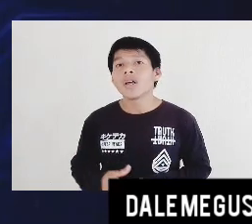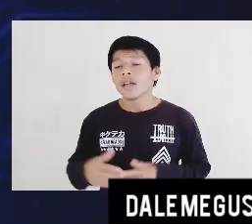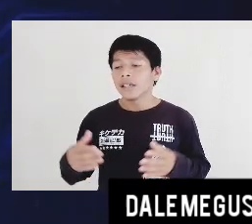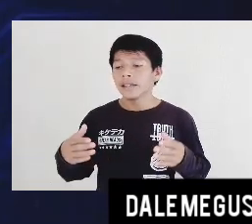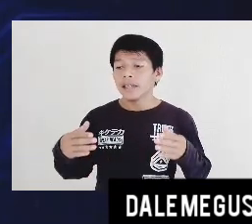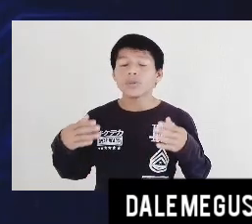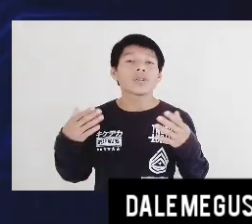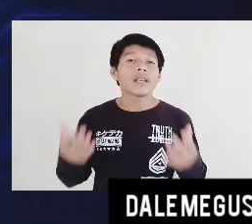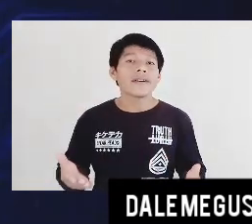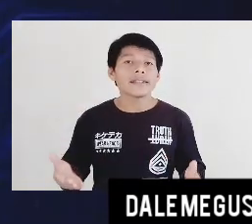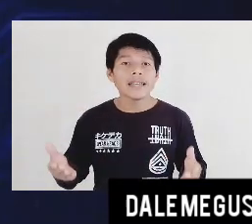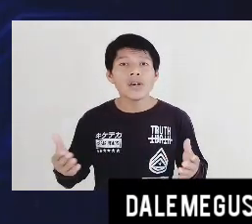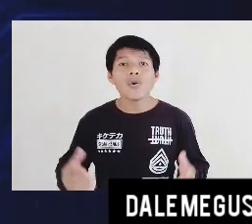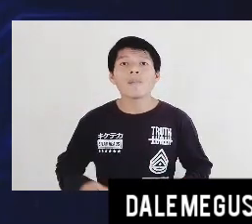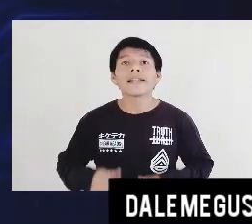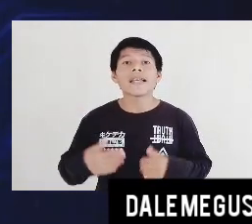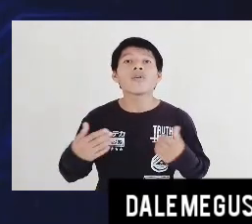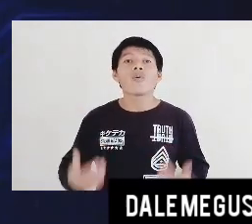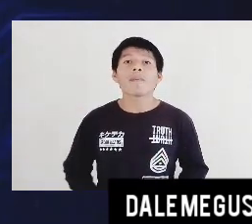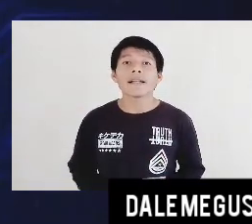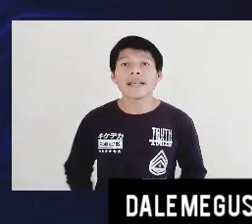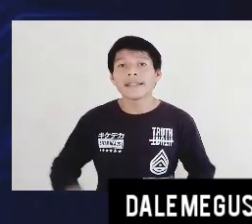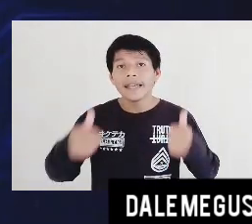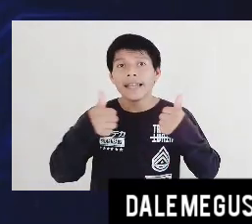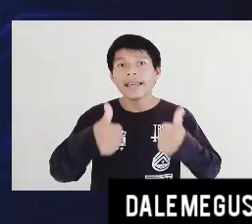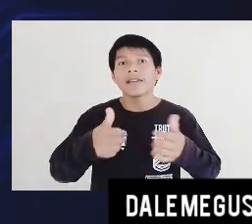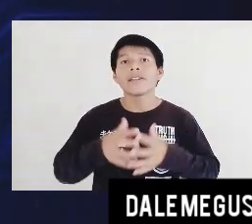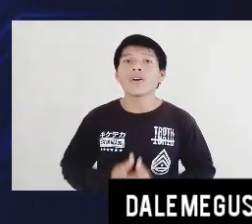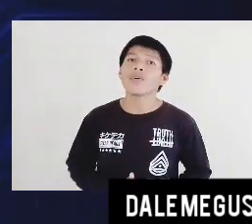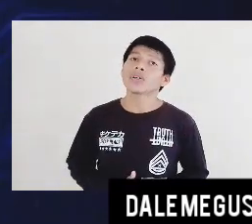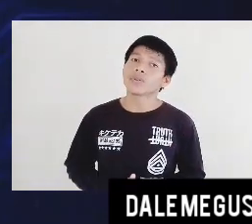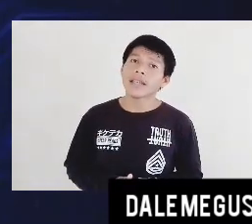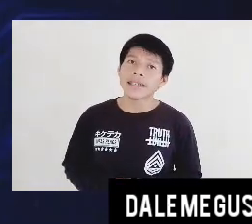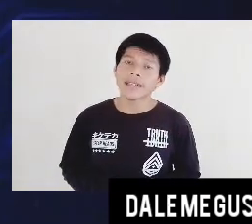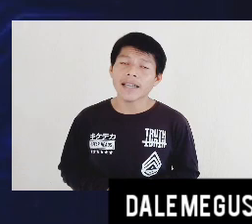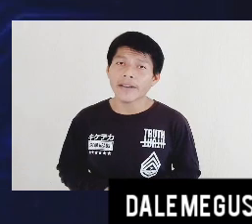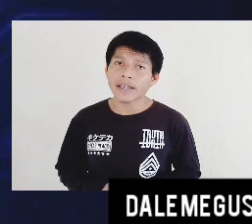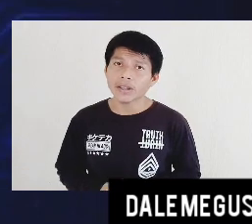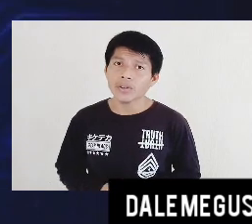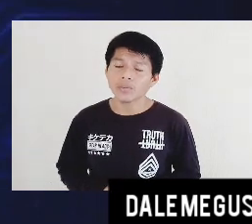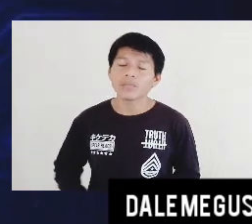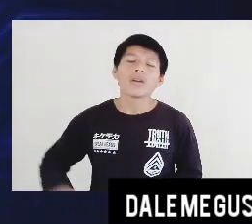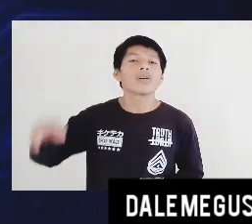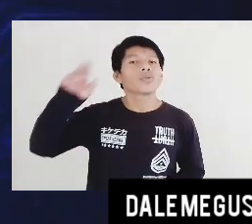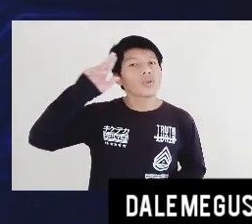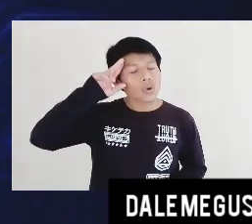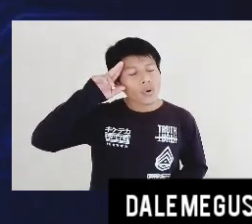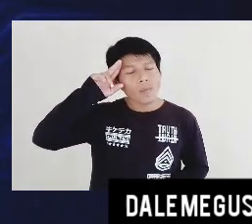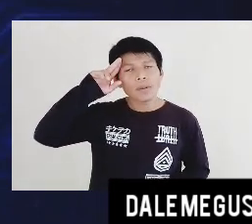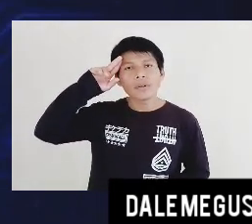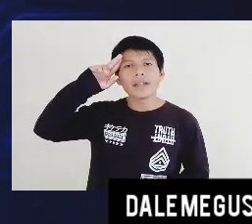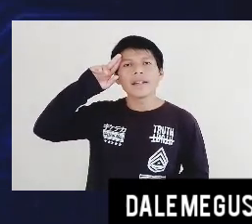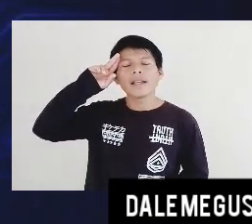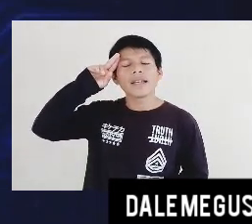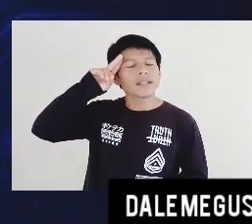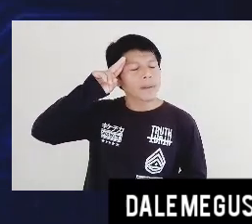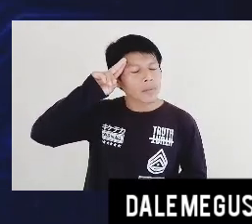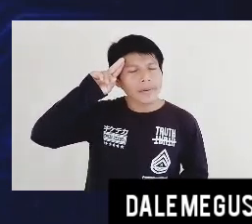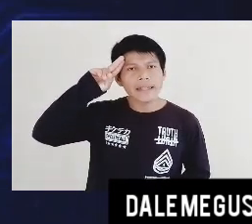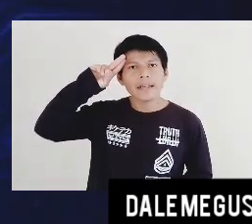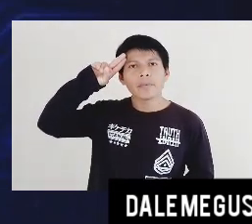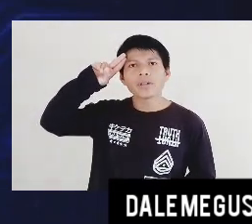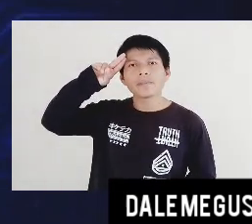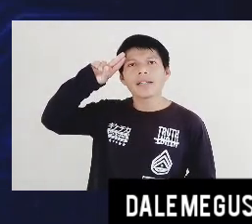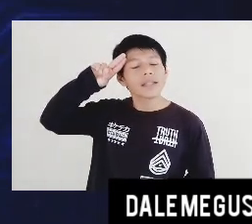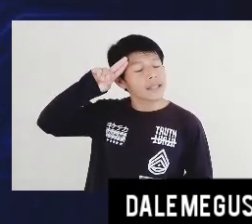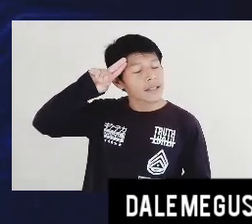canal. Suscríbanse, comenten, compartan, denle like al video. Y ustedes ya saben quién soy. Yo soy Opinión General. Espero